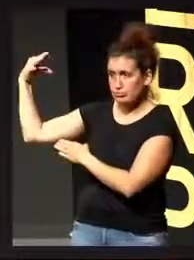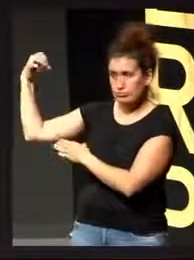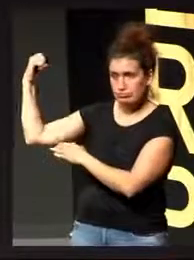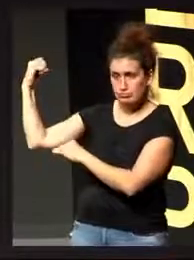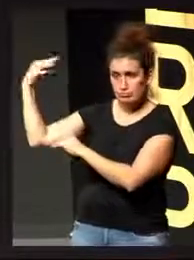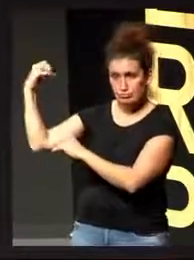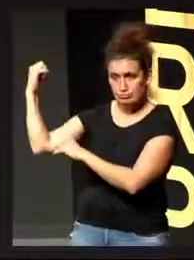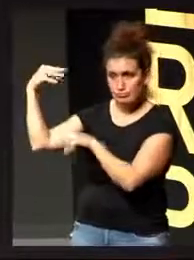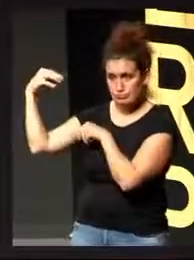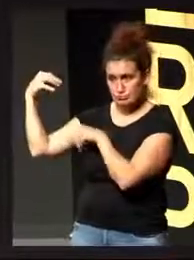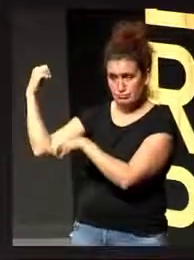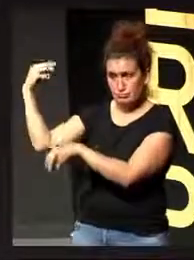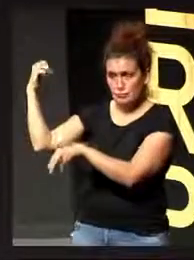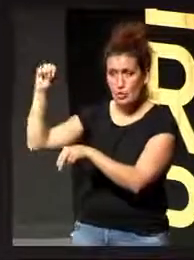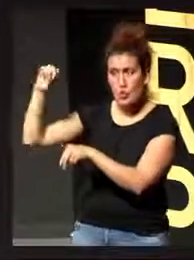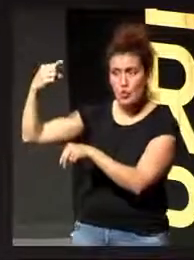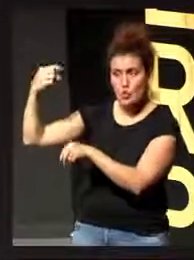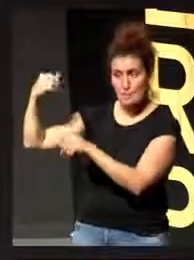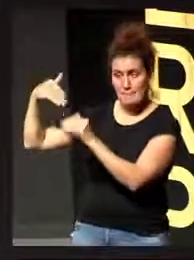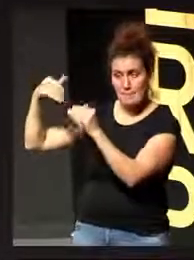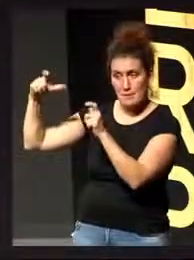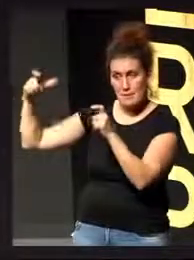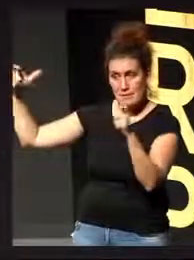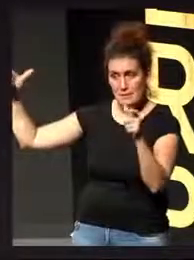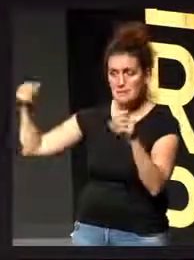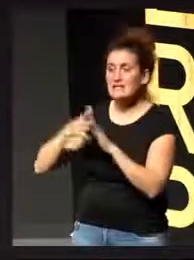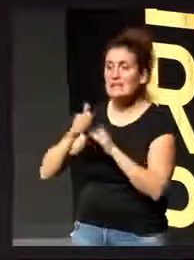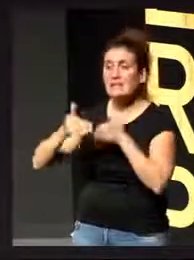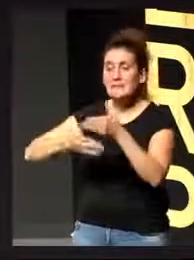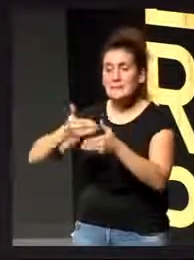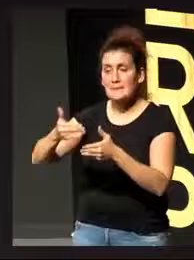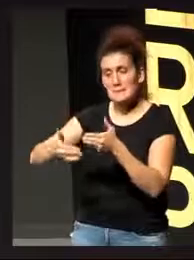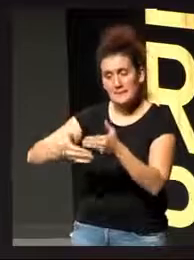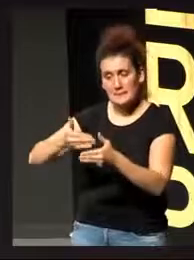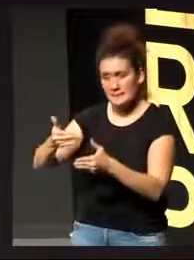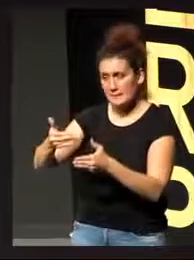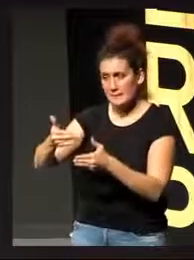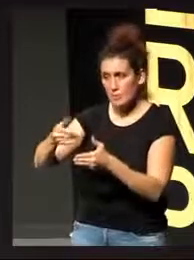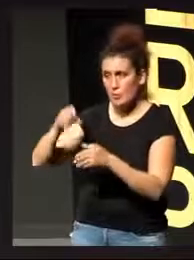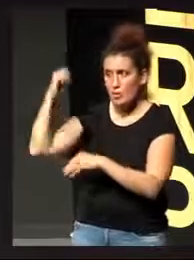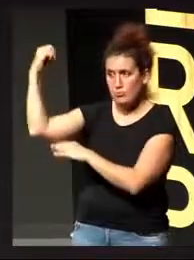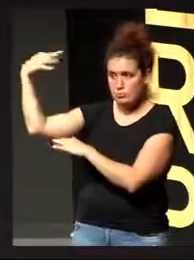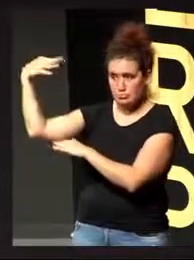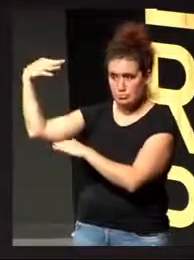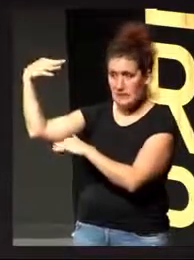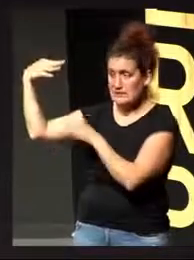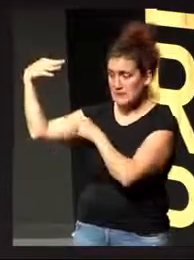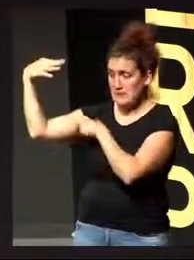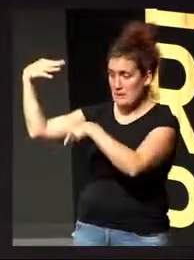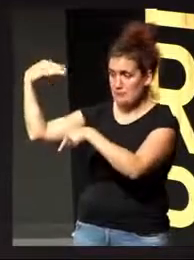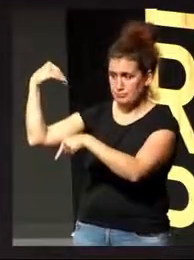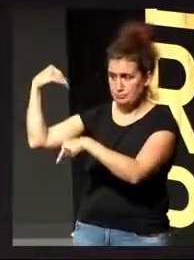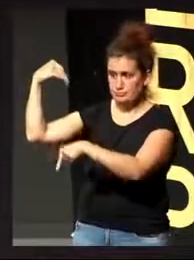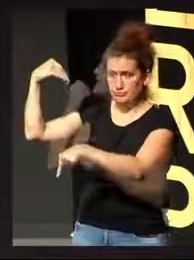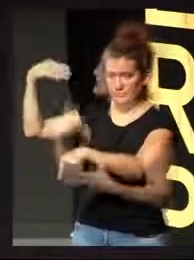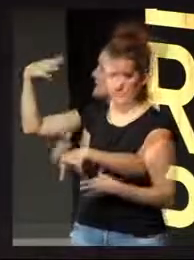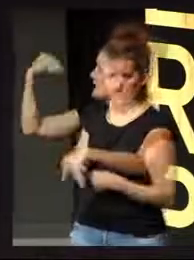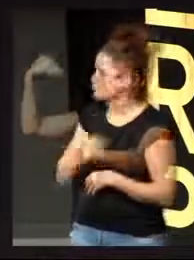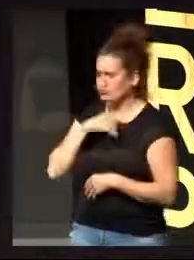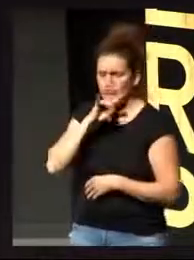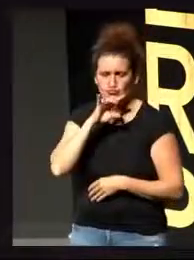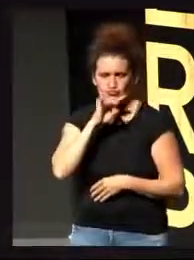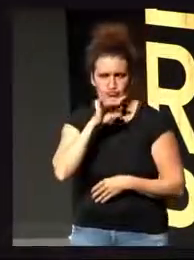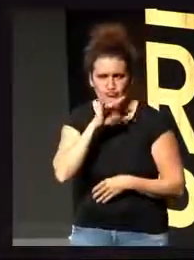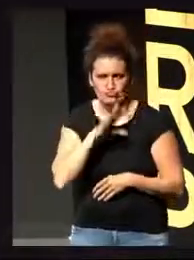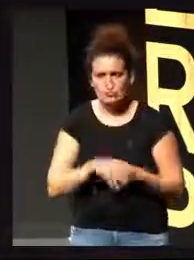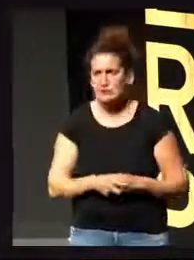más, dieran más luz y progresivamente se fueran encendiendo y apagando a medida que va pasando la gente. Pero